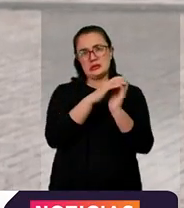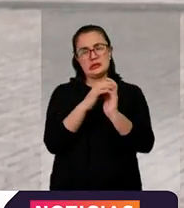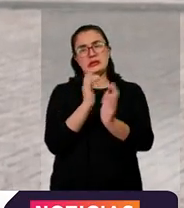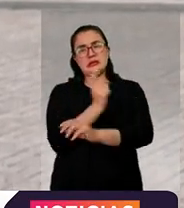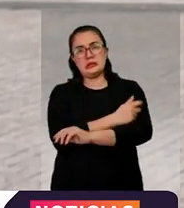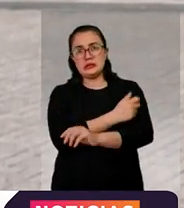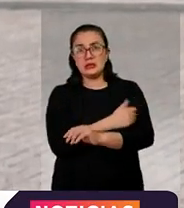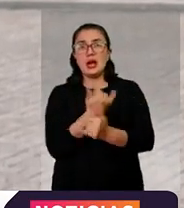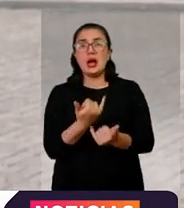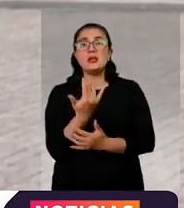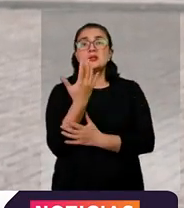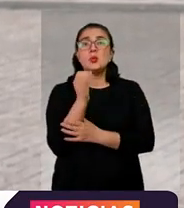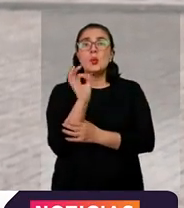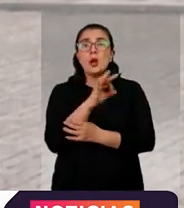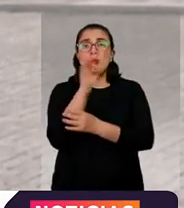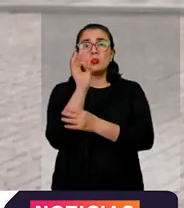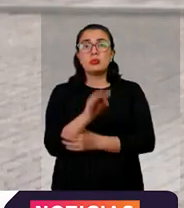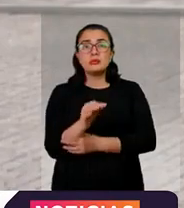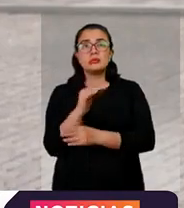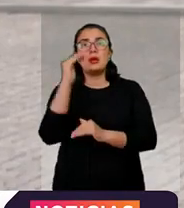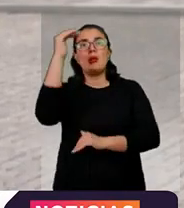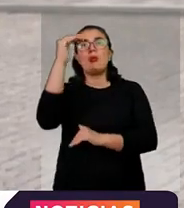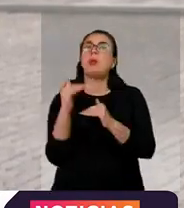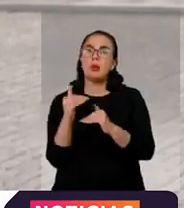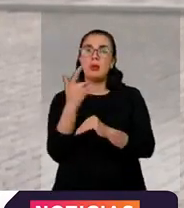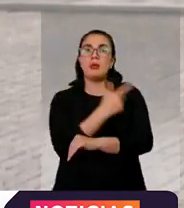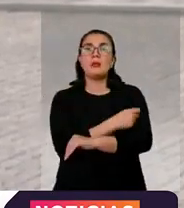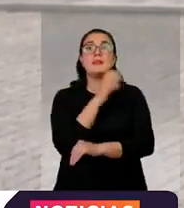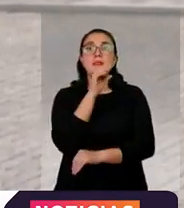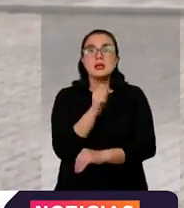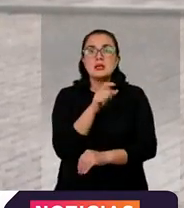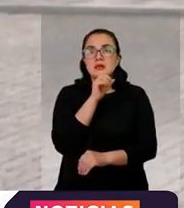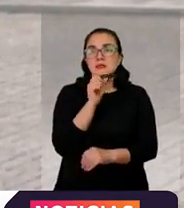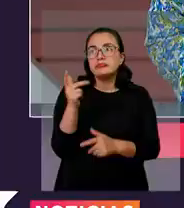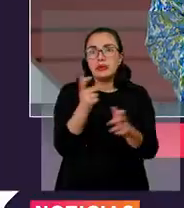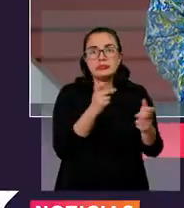50% la vacunación en adultos mayores de 65 años. Tatiana Sanabria, Noticias Capital.